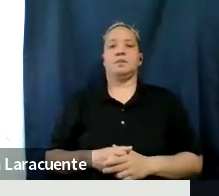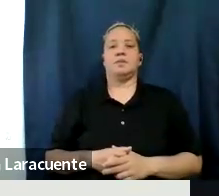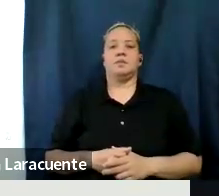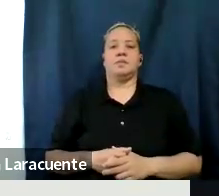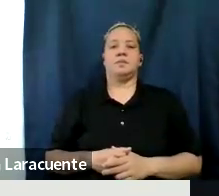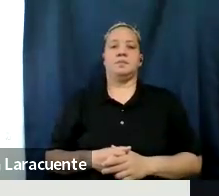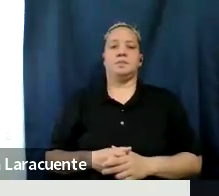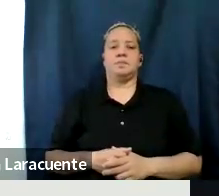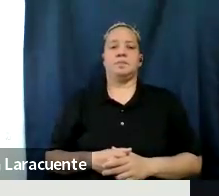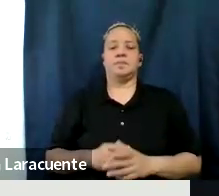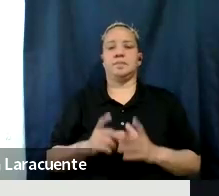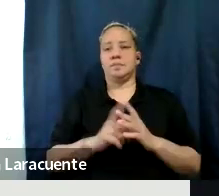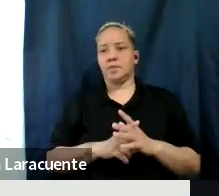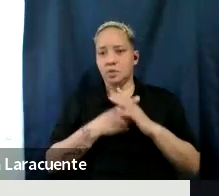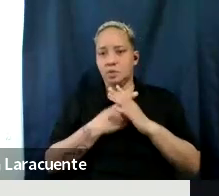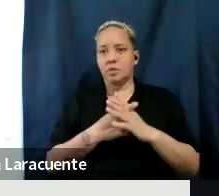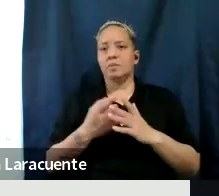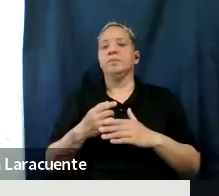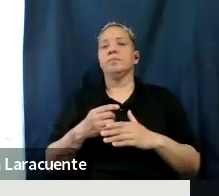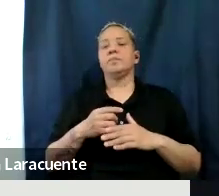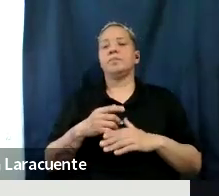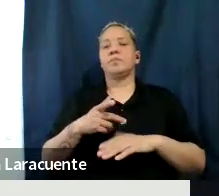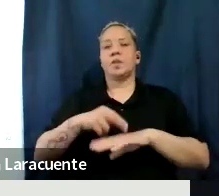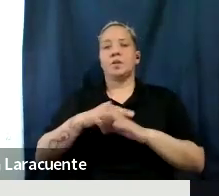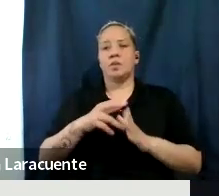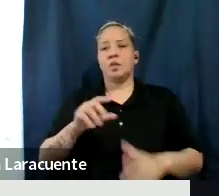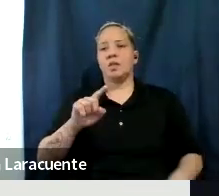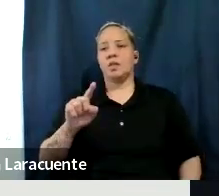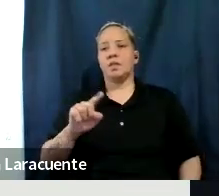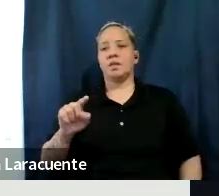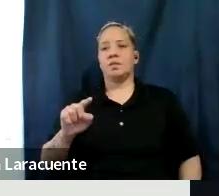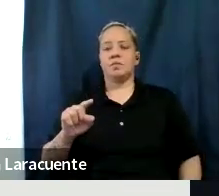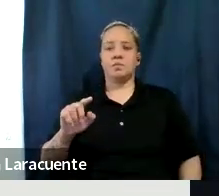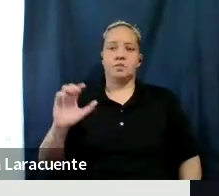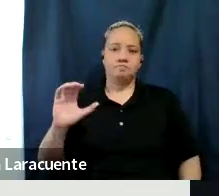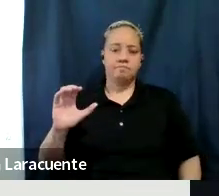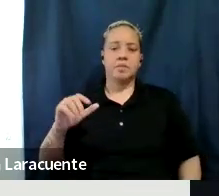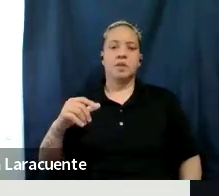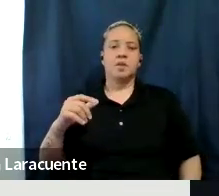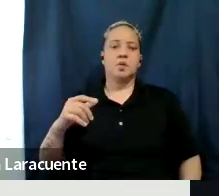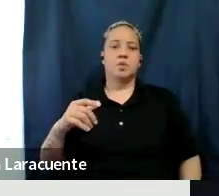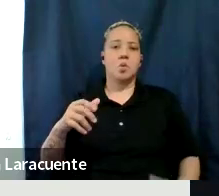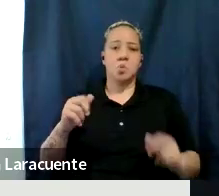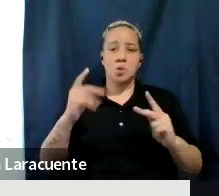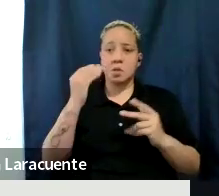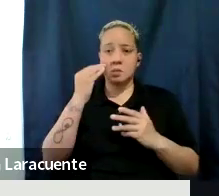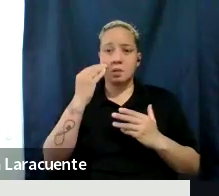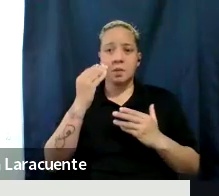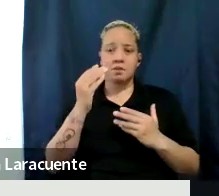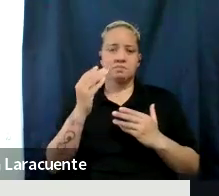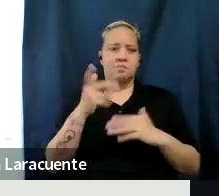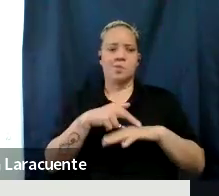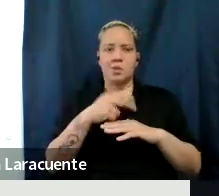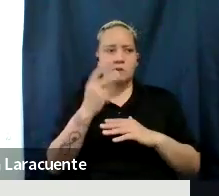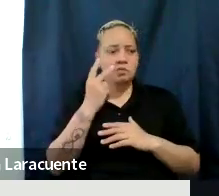de sus orígenes puertorriqueños, Zenobia Camprubí nunca había tenido la oportunidad de conocer la isla y por tanto